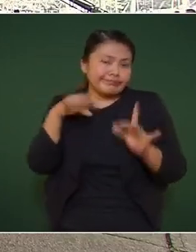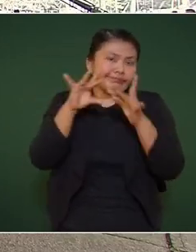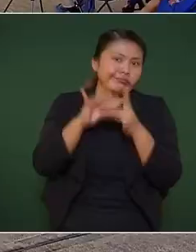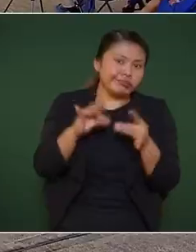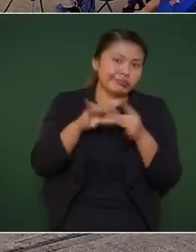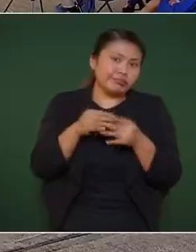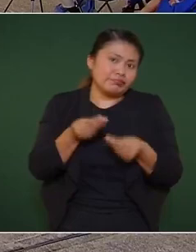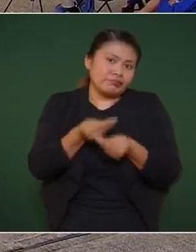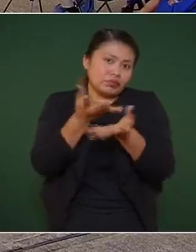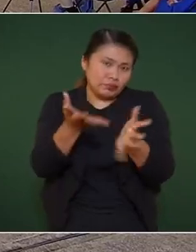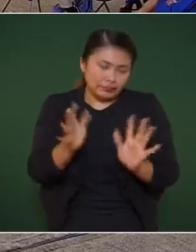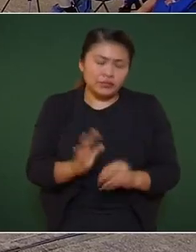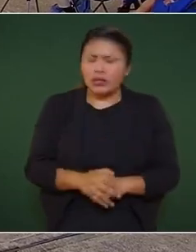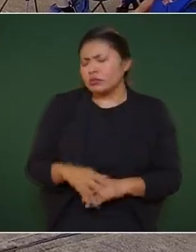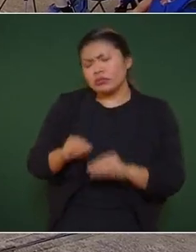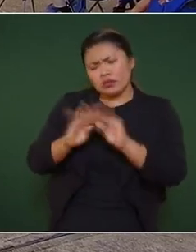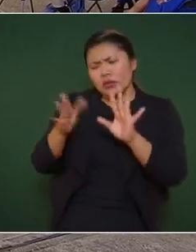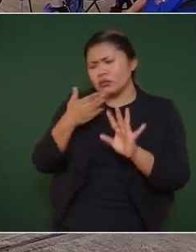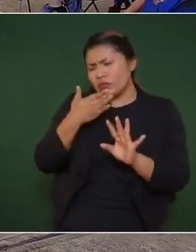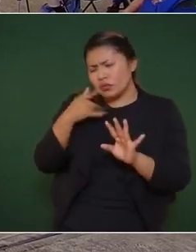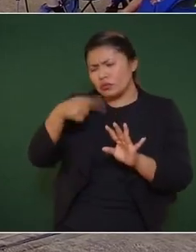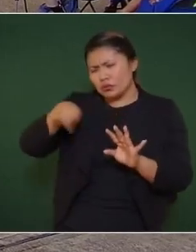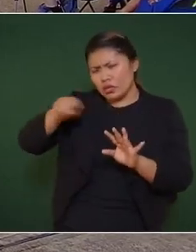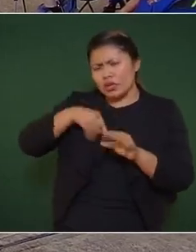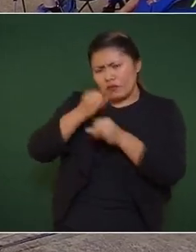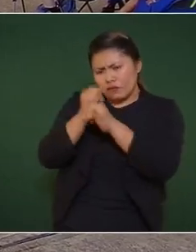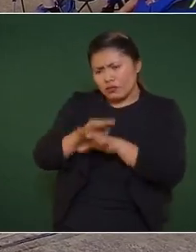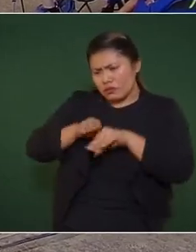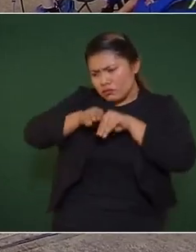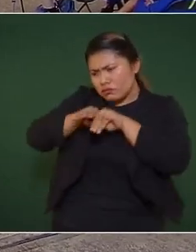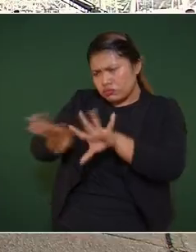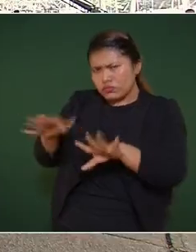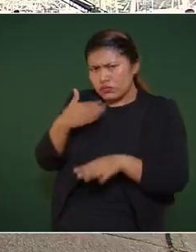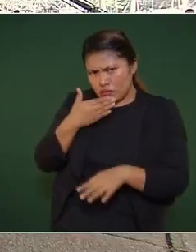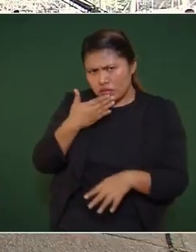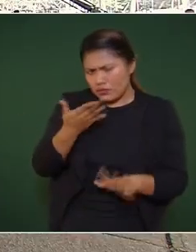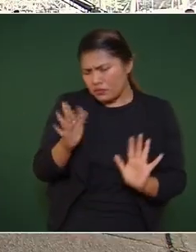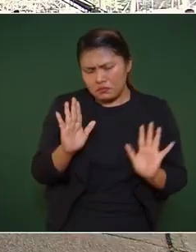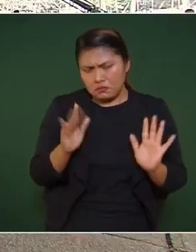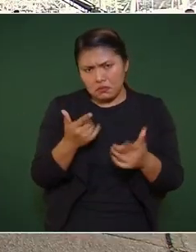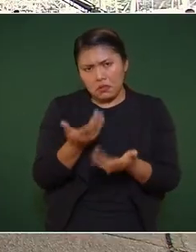informen. Sí, también. A ver si tenemos el dato.